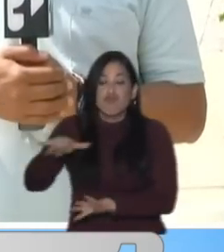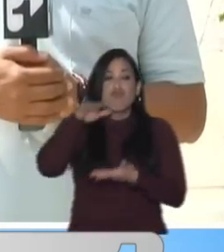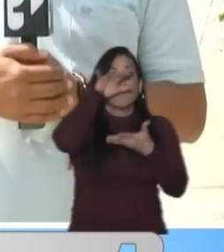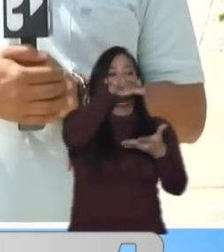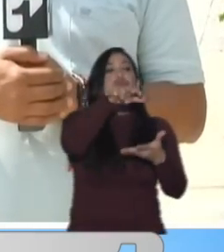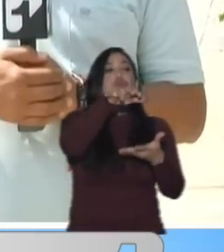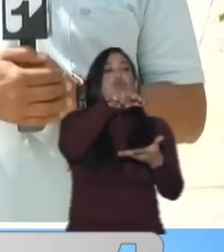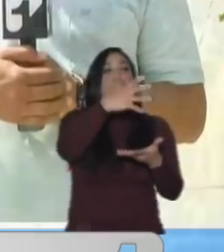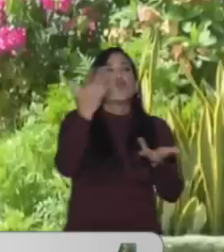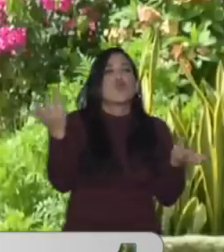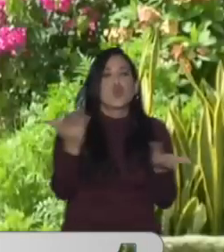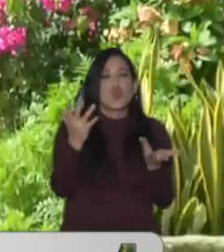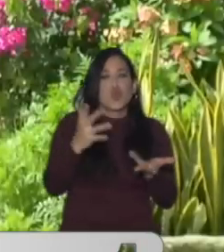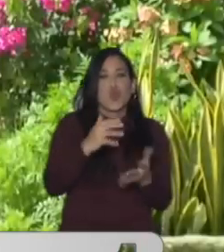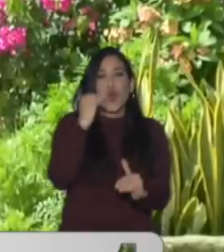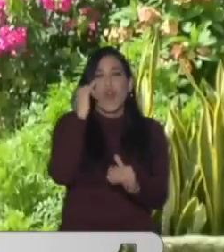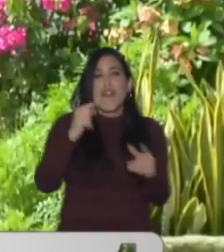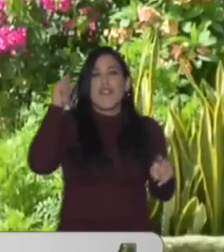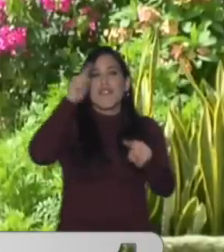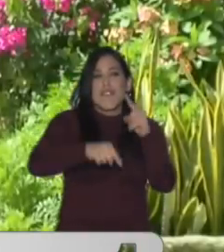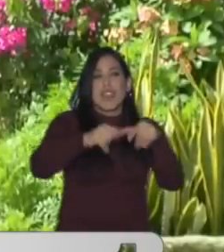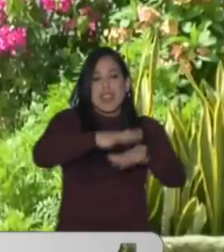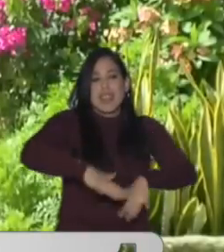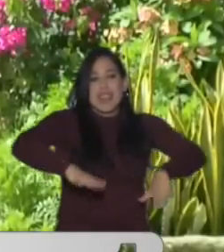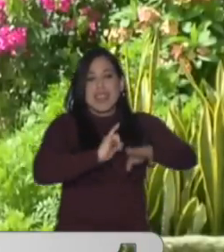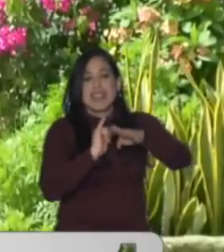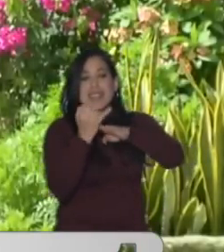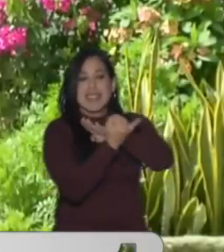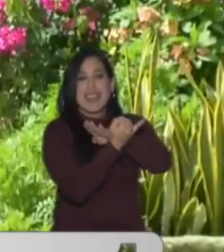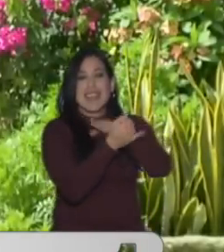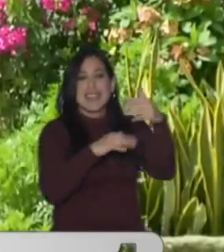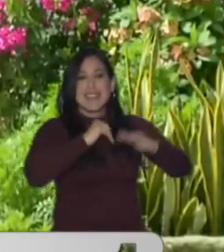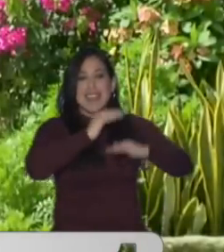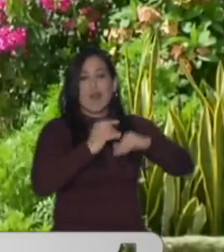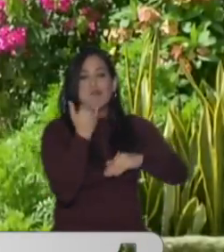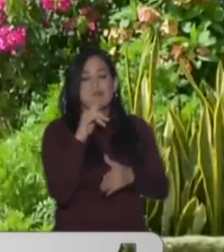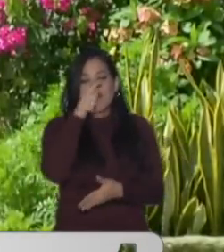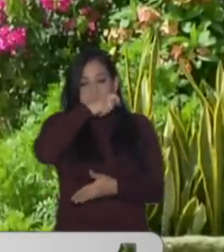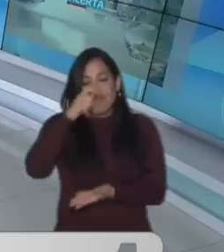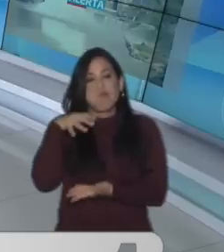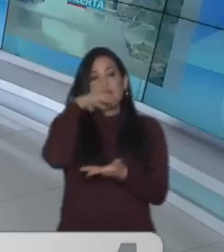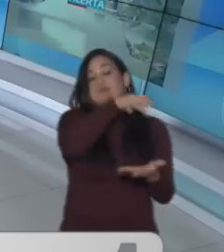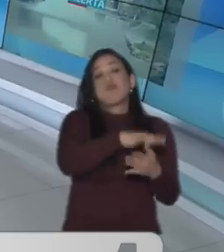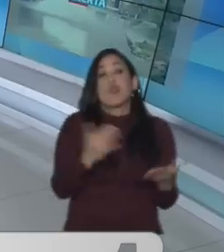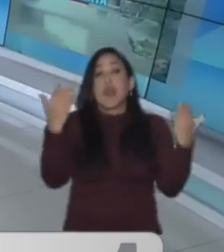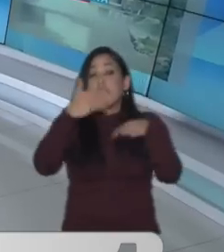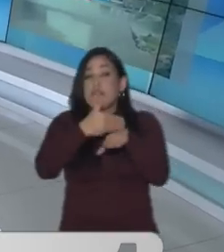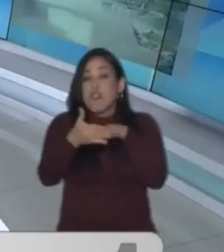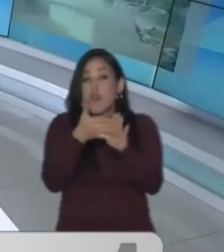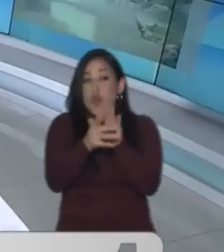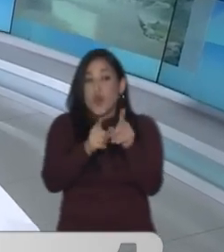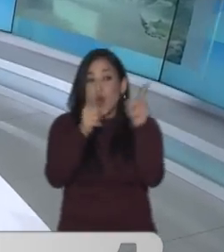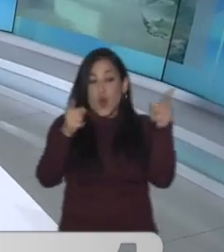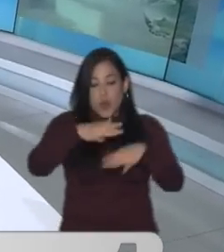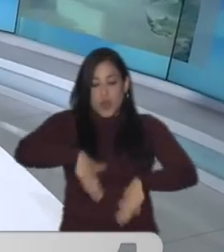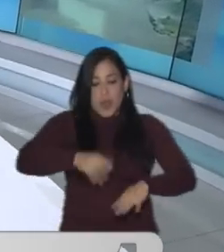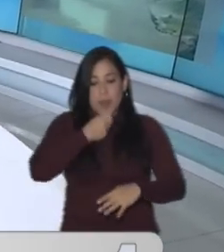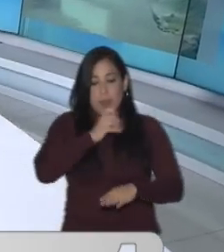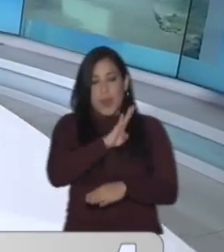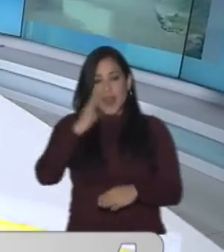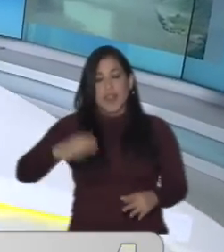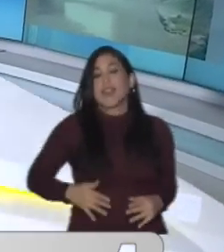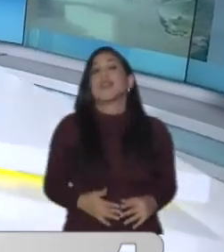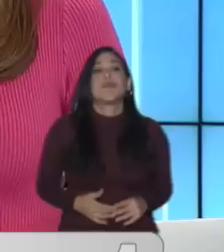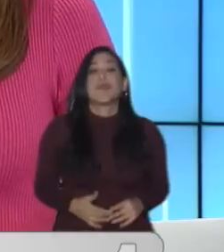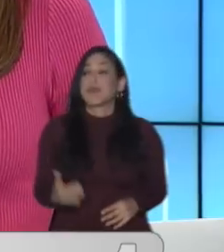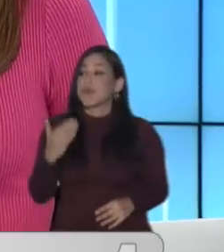que iba a ser transportada hasta la zona insular del país. Más adelante tendremos otros detalles de esta noticia desde Barranquilla.